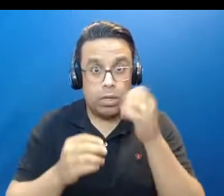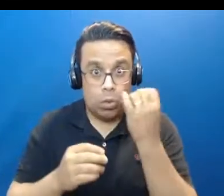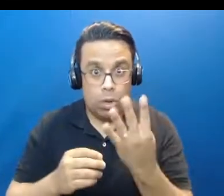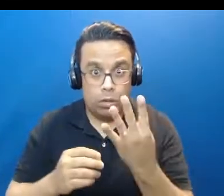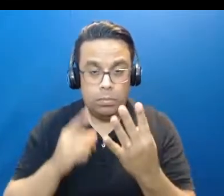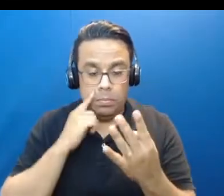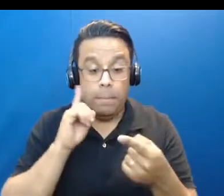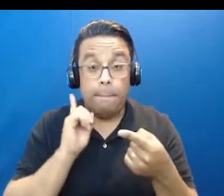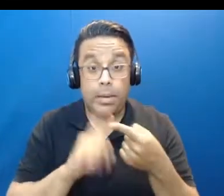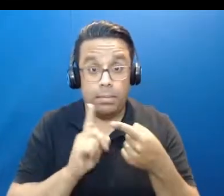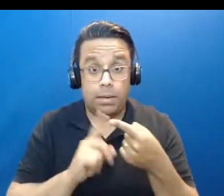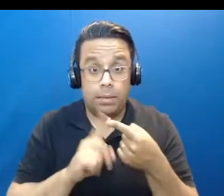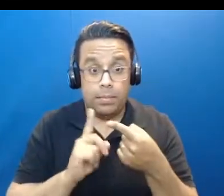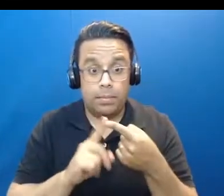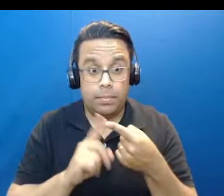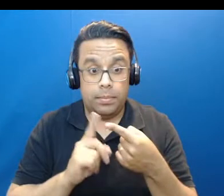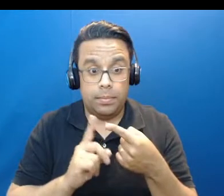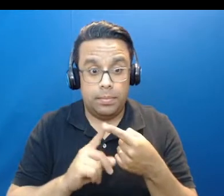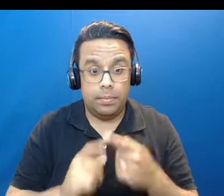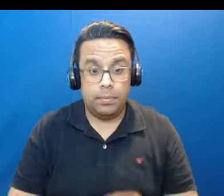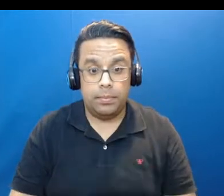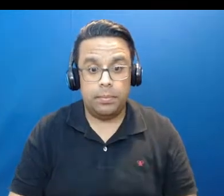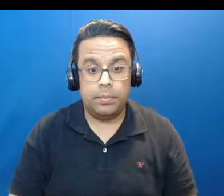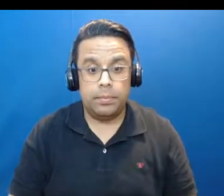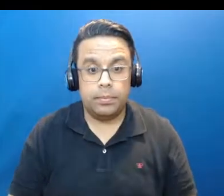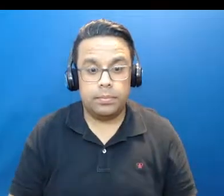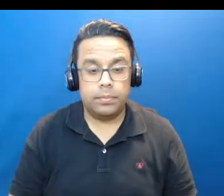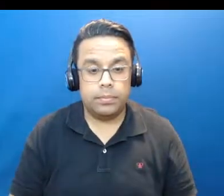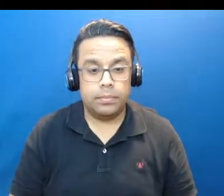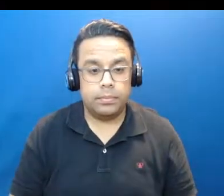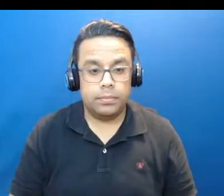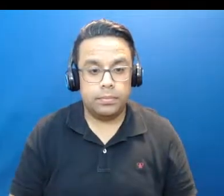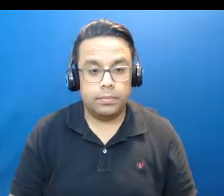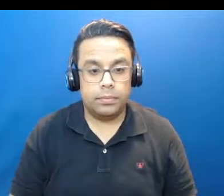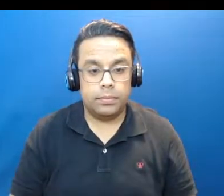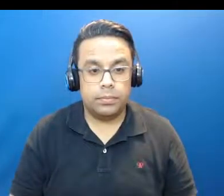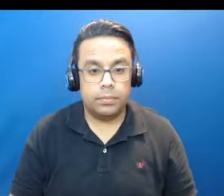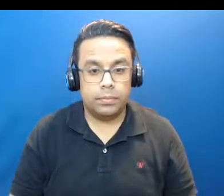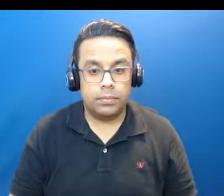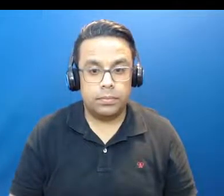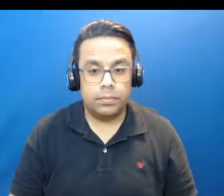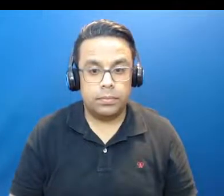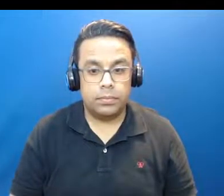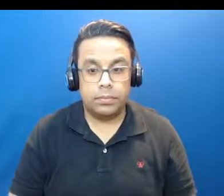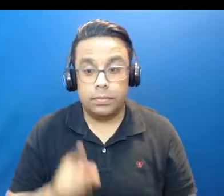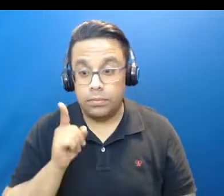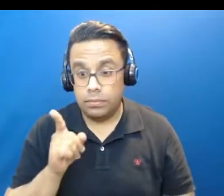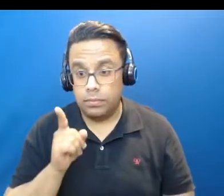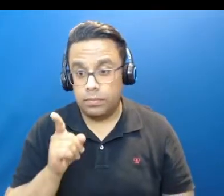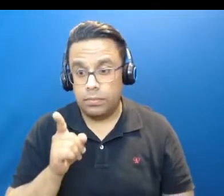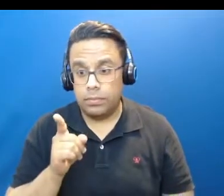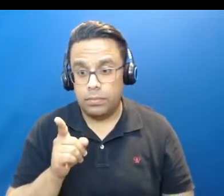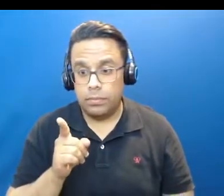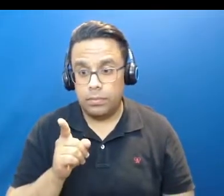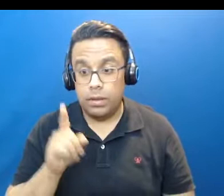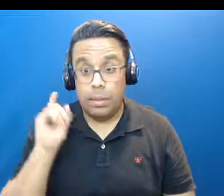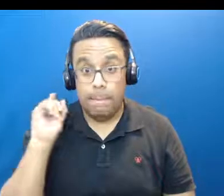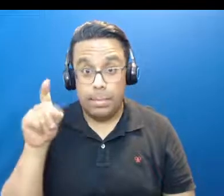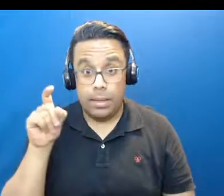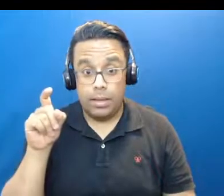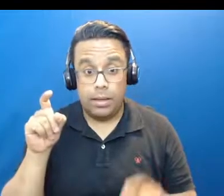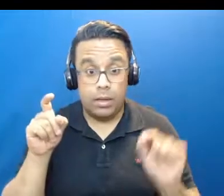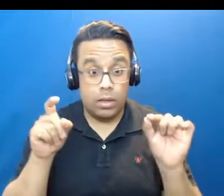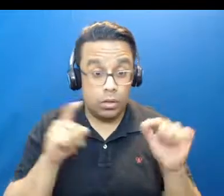línea de cota. Voy a decirle que con la ayuda de los OSNAP, voy a decirle que desde